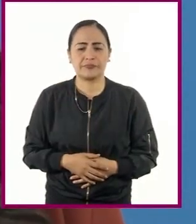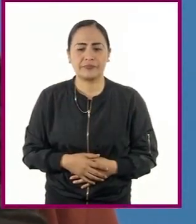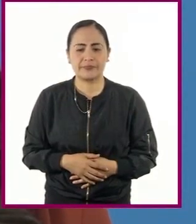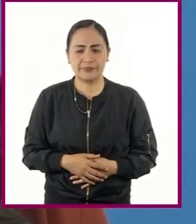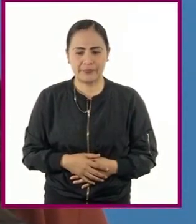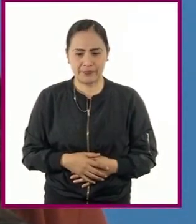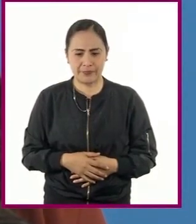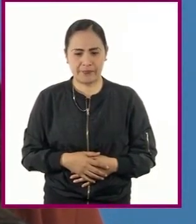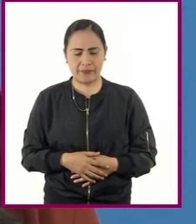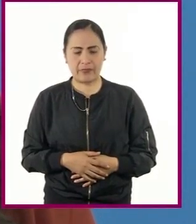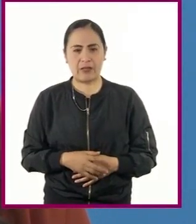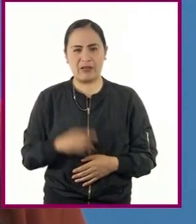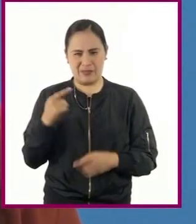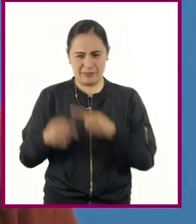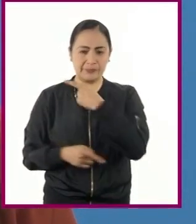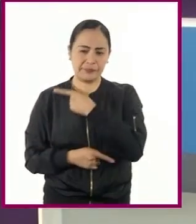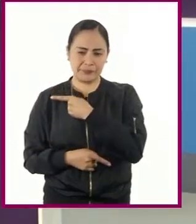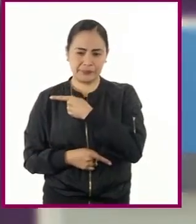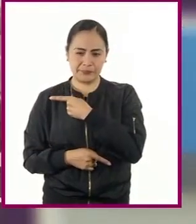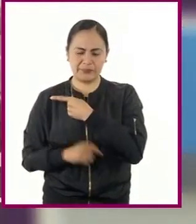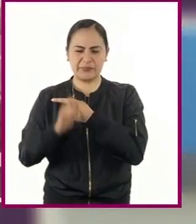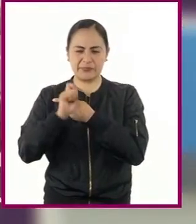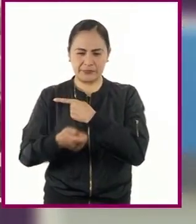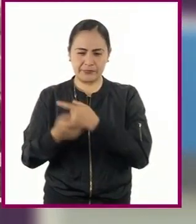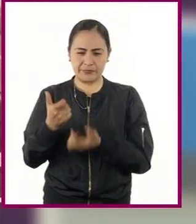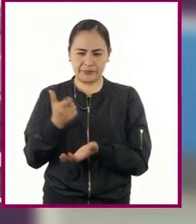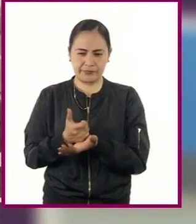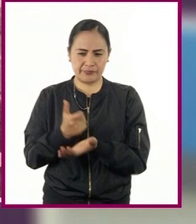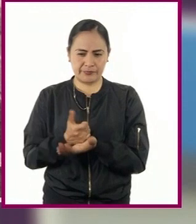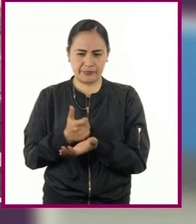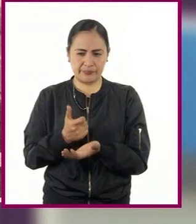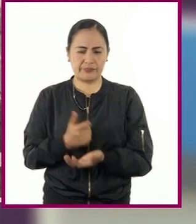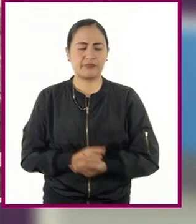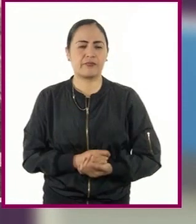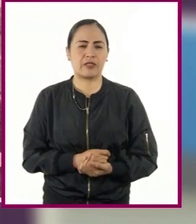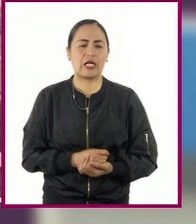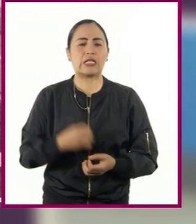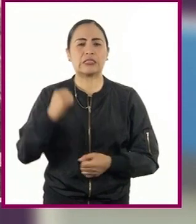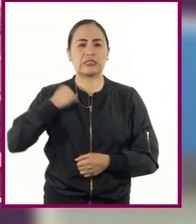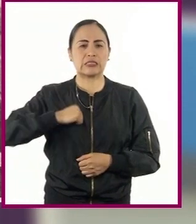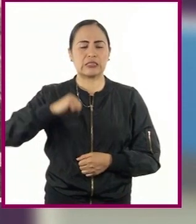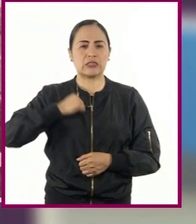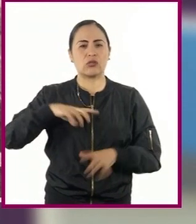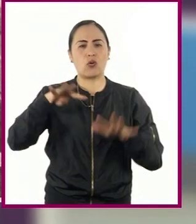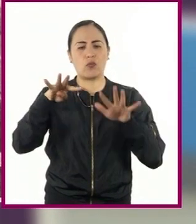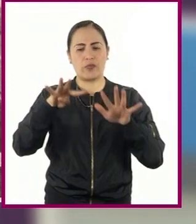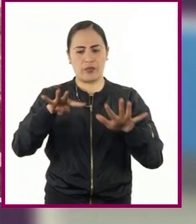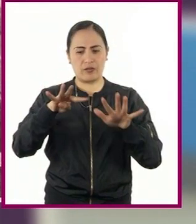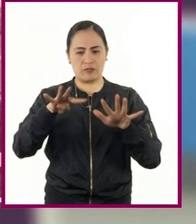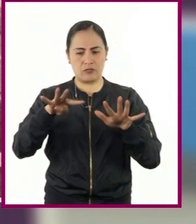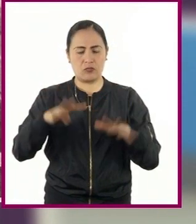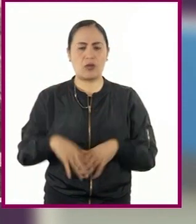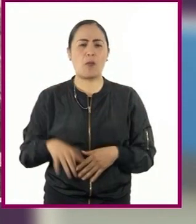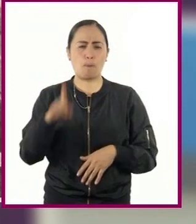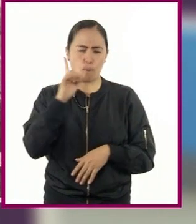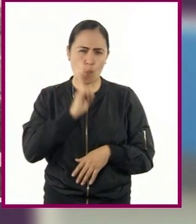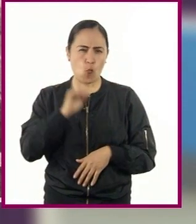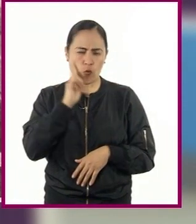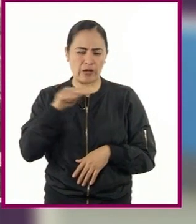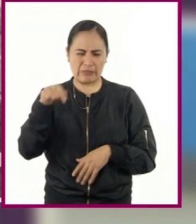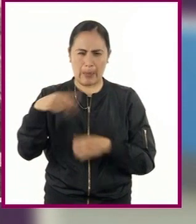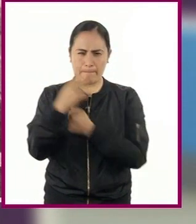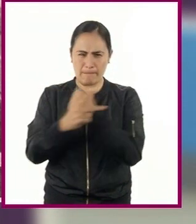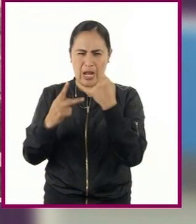Iniciemos con el aspecto económico. Desde mediados del siglo XIX, muchas mujeres, sobre todo en los países